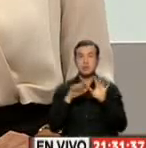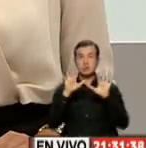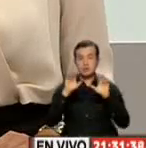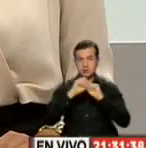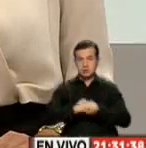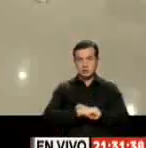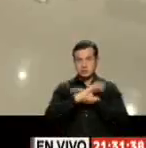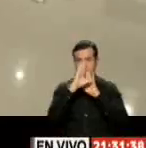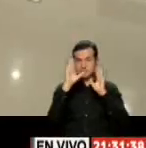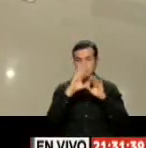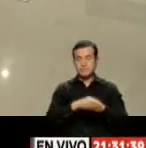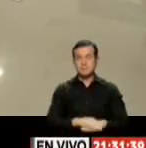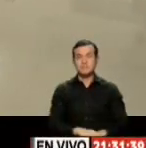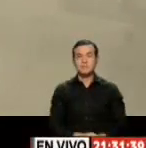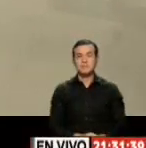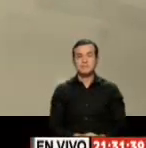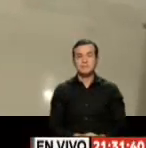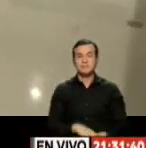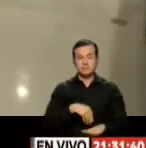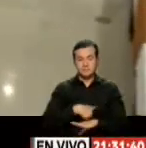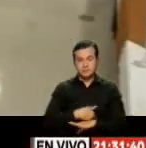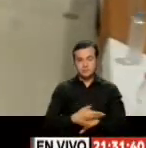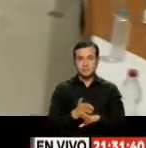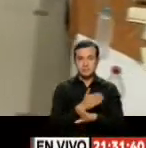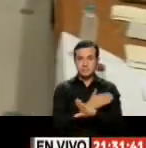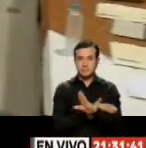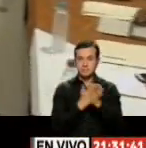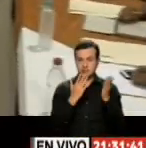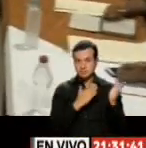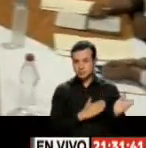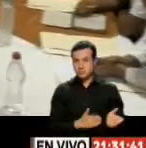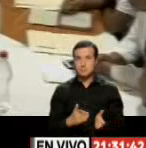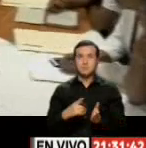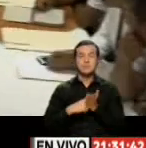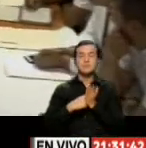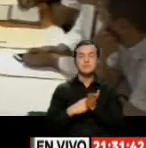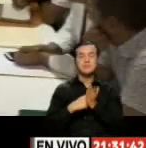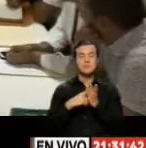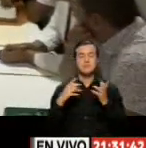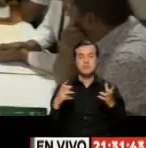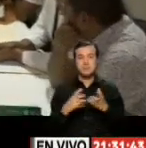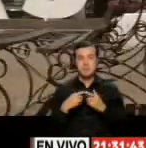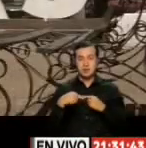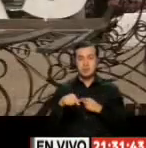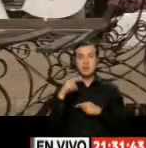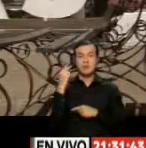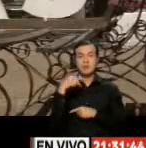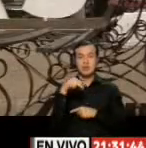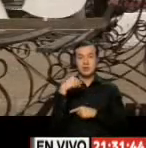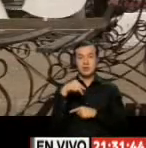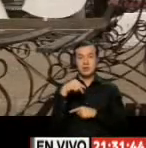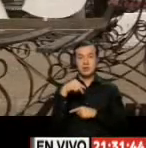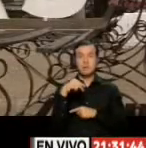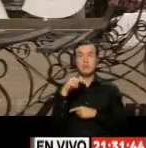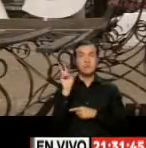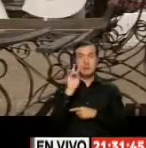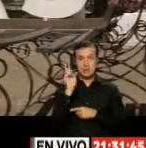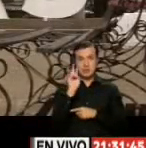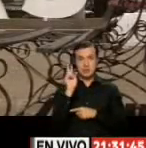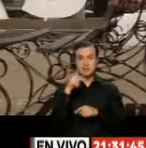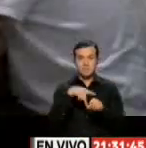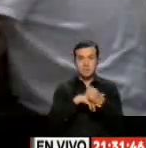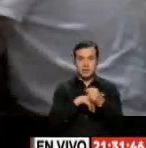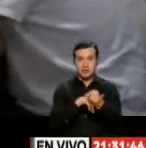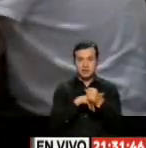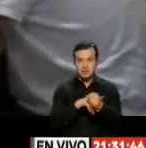la mañana. La jornada previa al desarrollo del gabinete itinerante de este viernes en la ciudad de Macas, provincia de Morona,